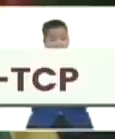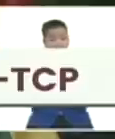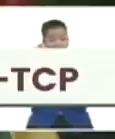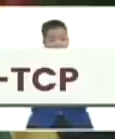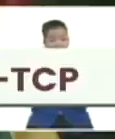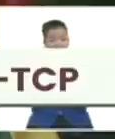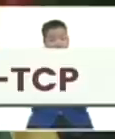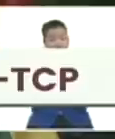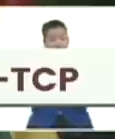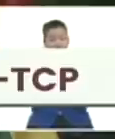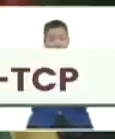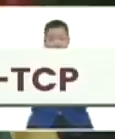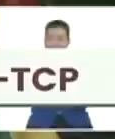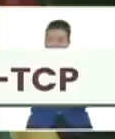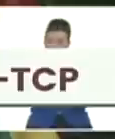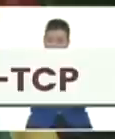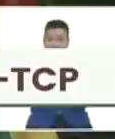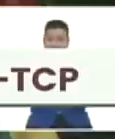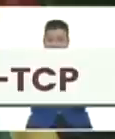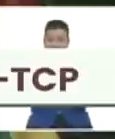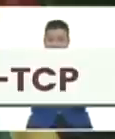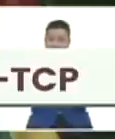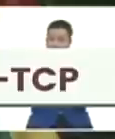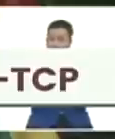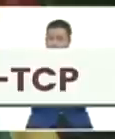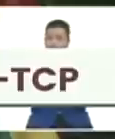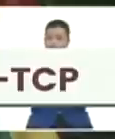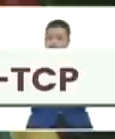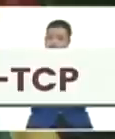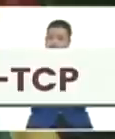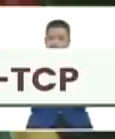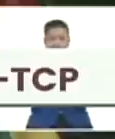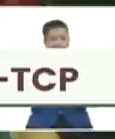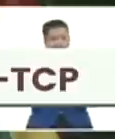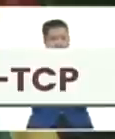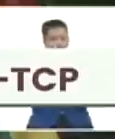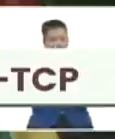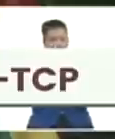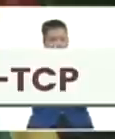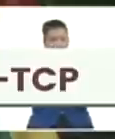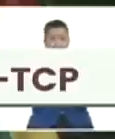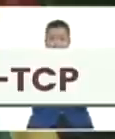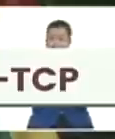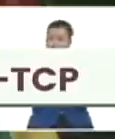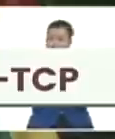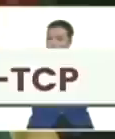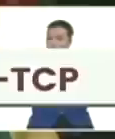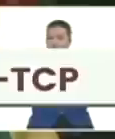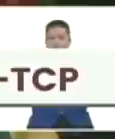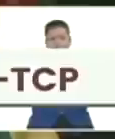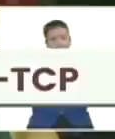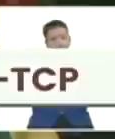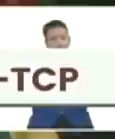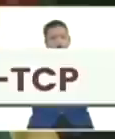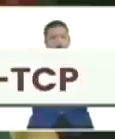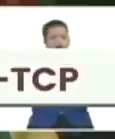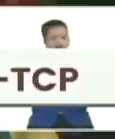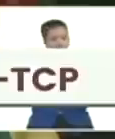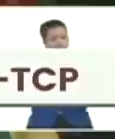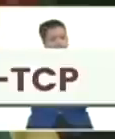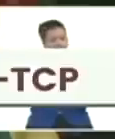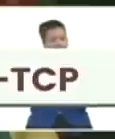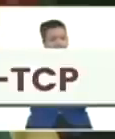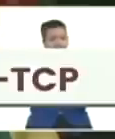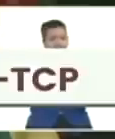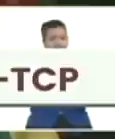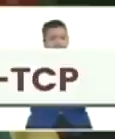dolernos, conmovernos de la misma manera, siendo coherentes y actuando bajo la misma convicción de que no es la